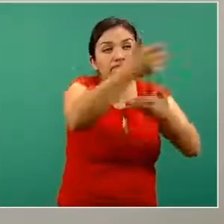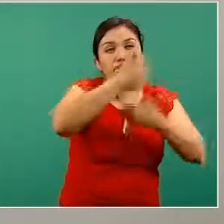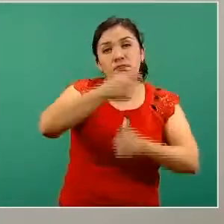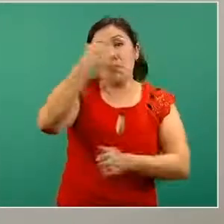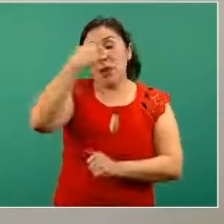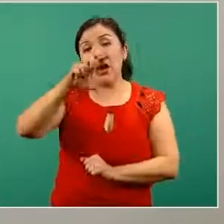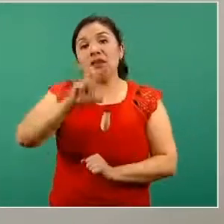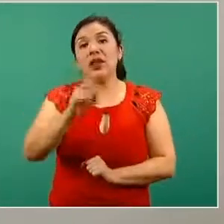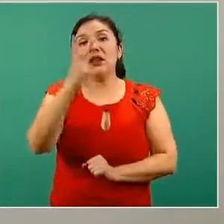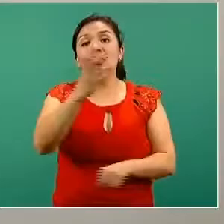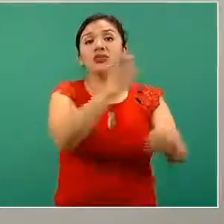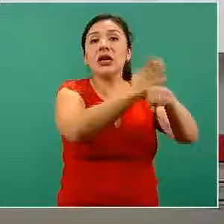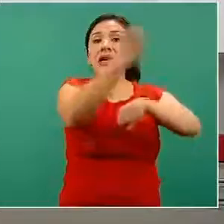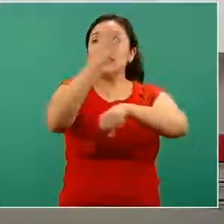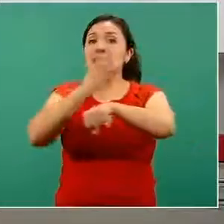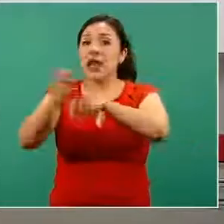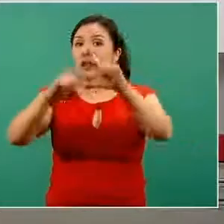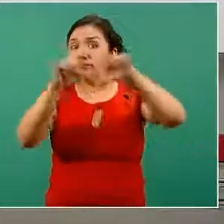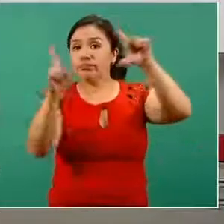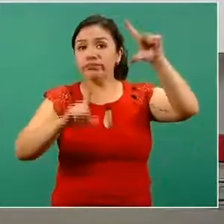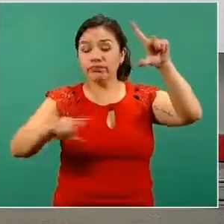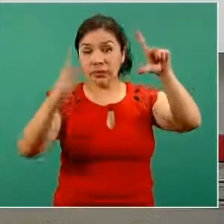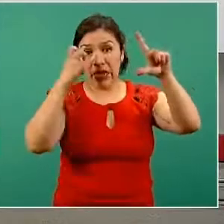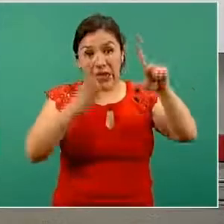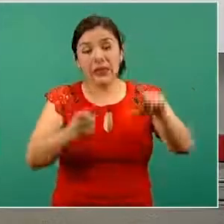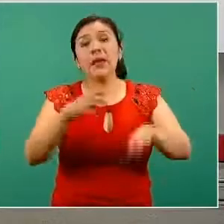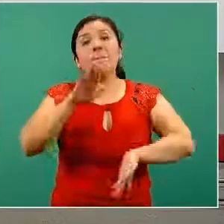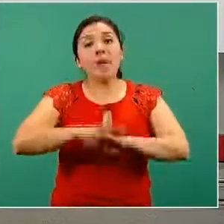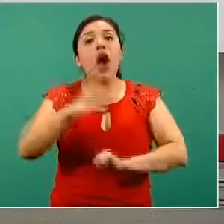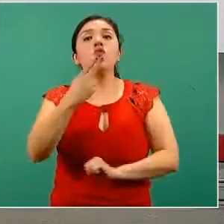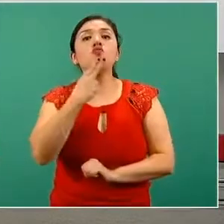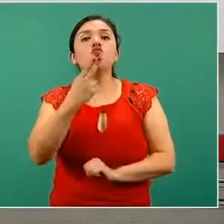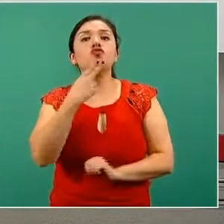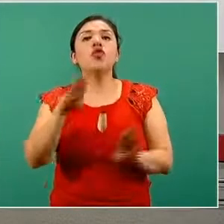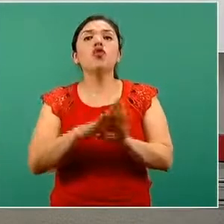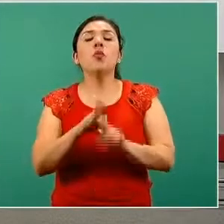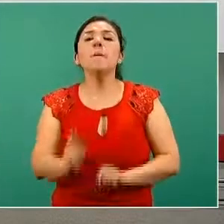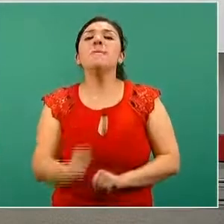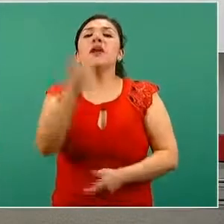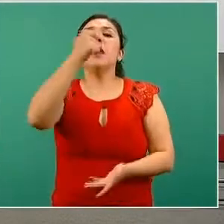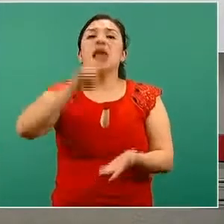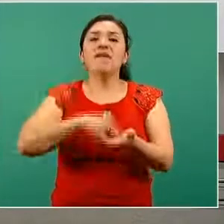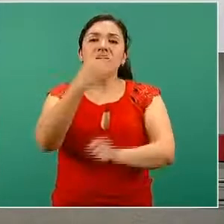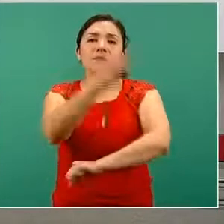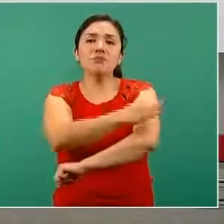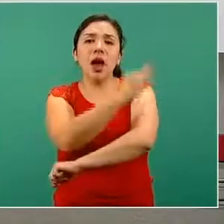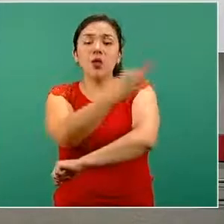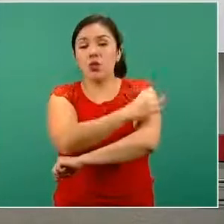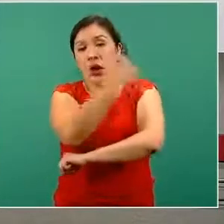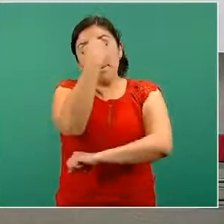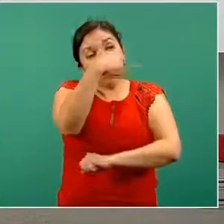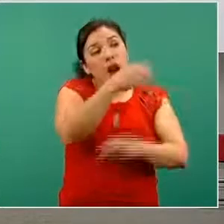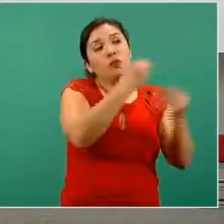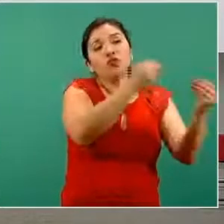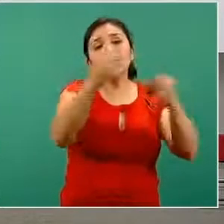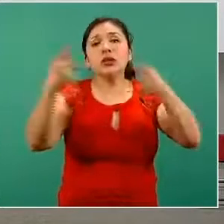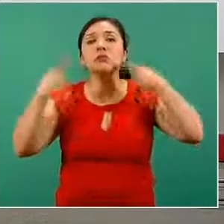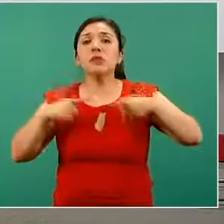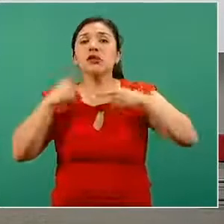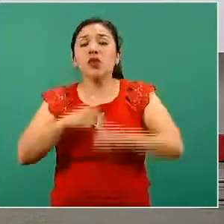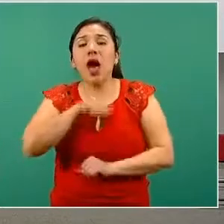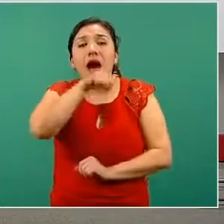las 32 entidades federativas y serán utilizadas como primeras dosis para personas